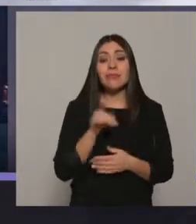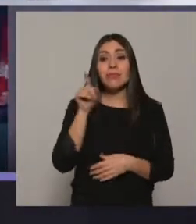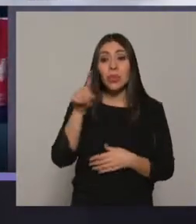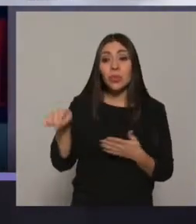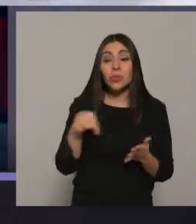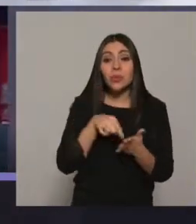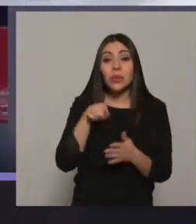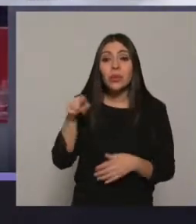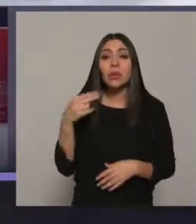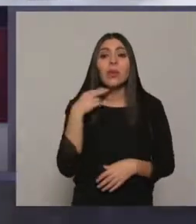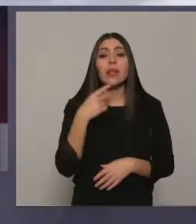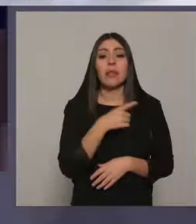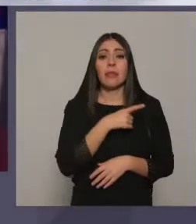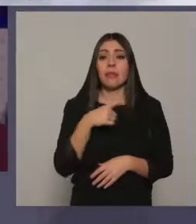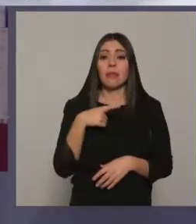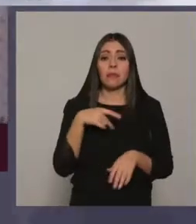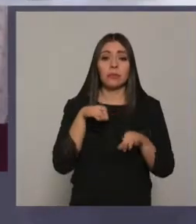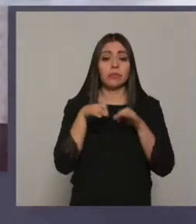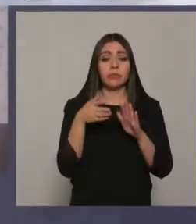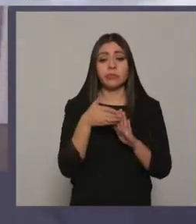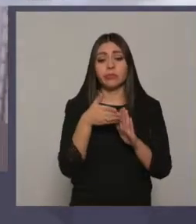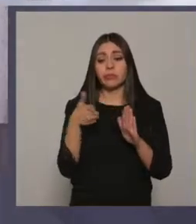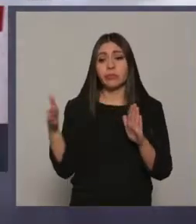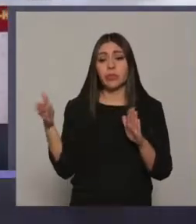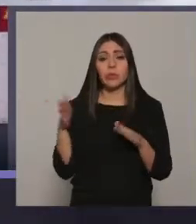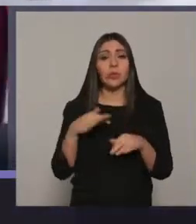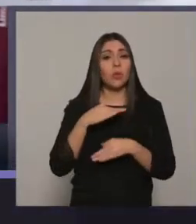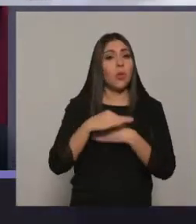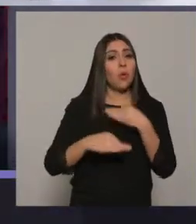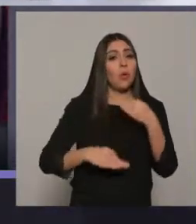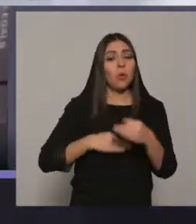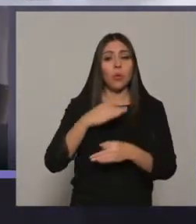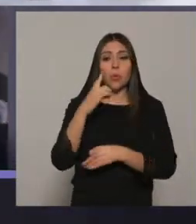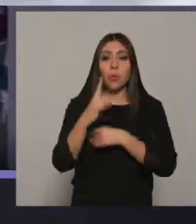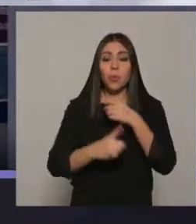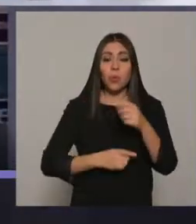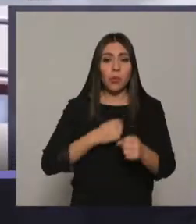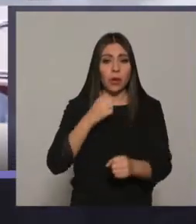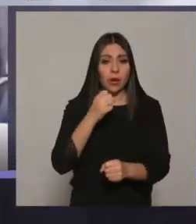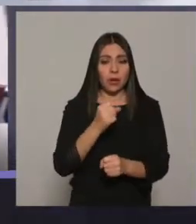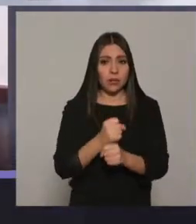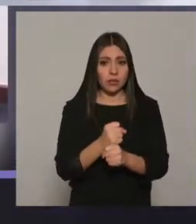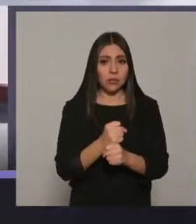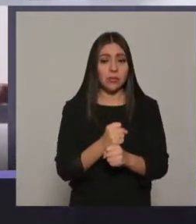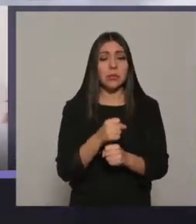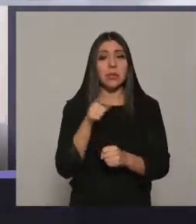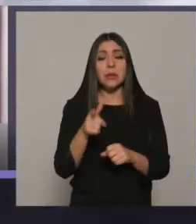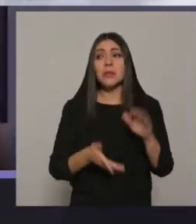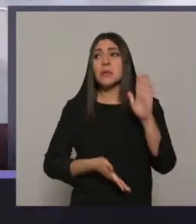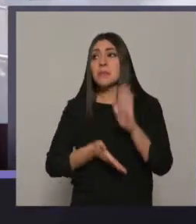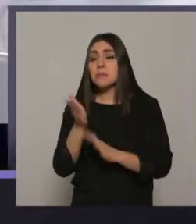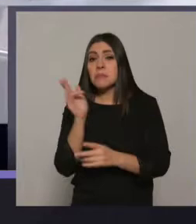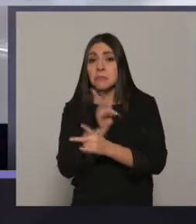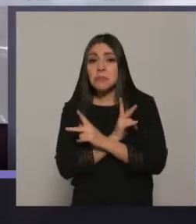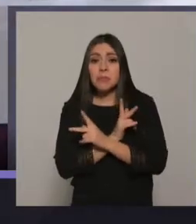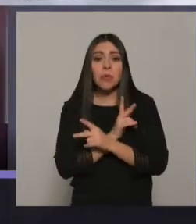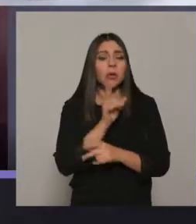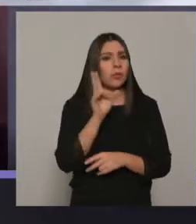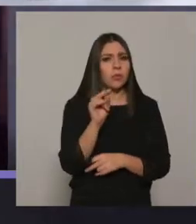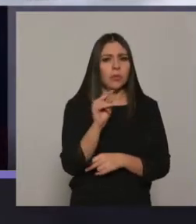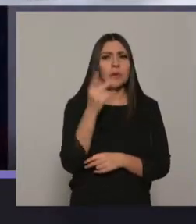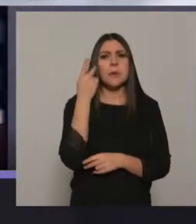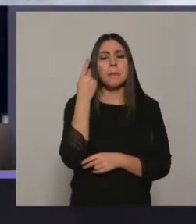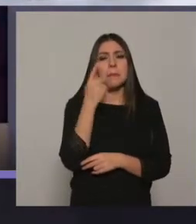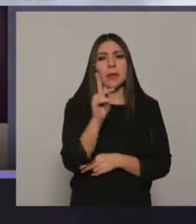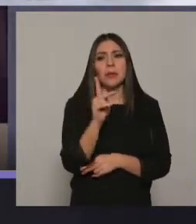funcionando los 365 días del año. Eso no quiere decir que no salgamos de vacaciones o que no tengamos días inhábiles,